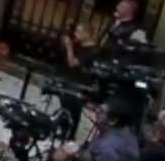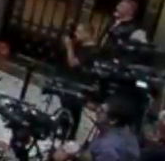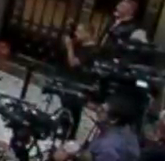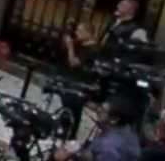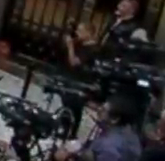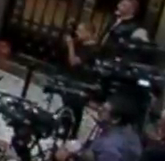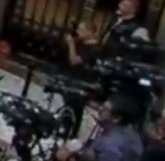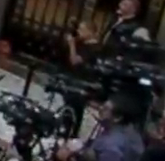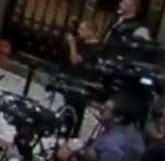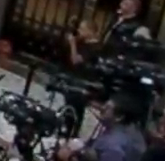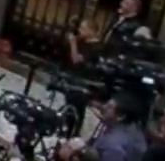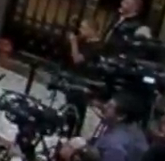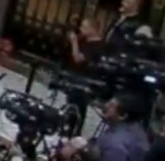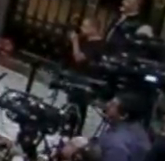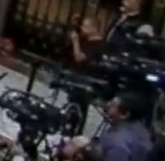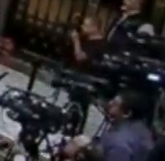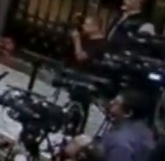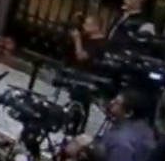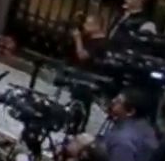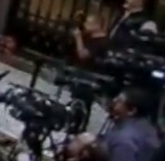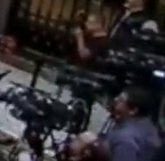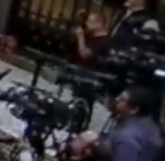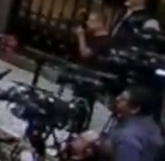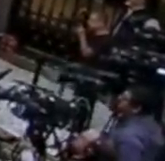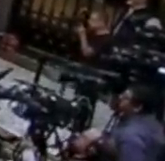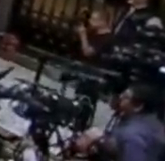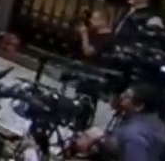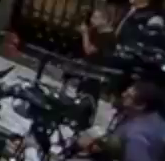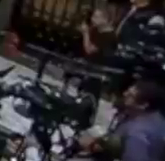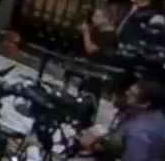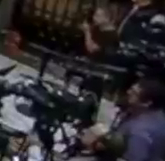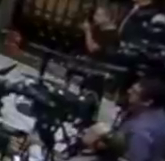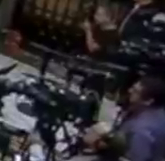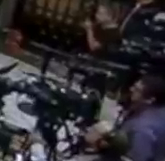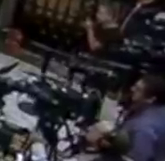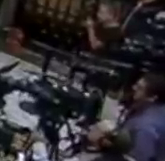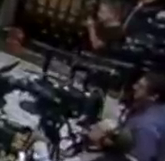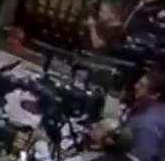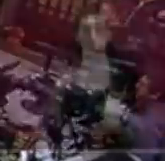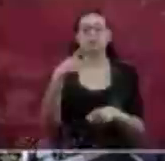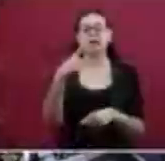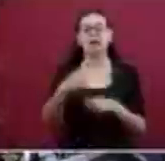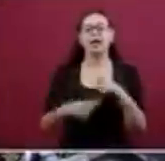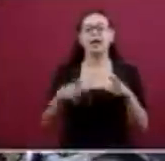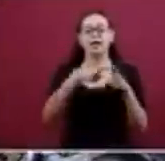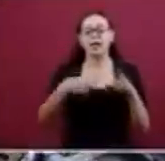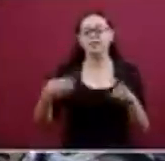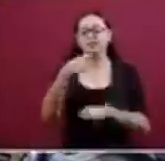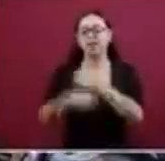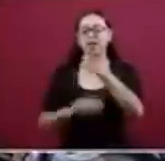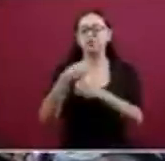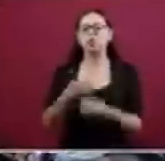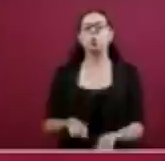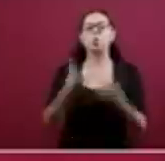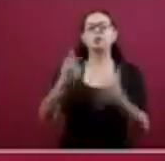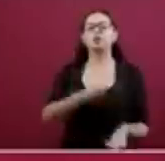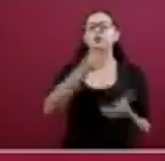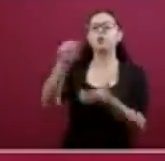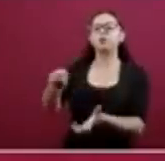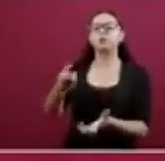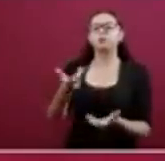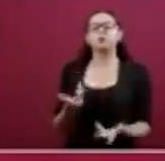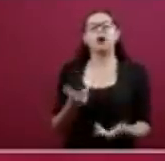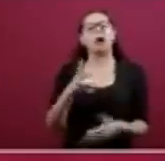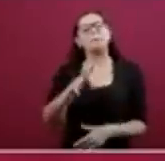de presupuesto? Alrededor de 15,000 millones. ¿Para toda la operación? Sí, porque vamos a